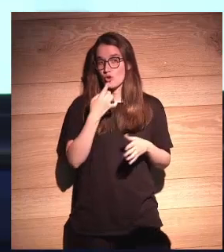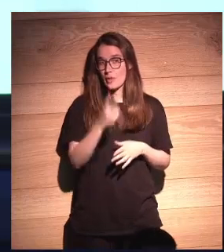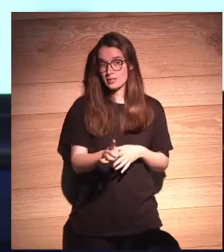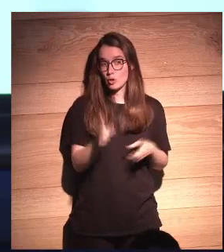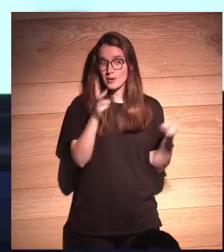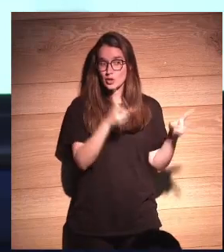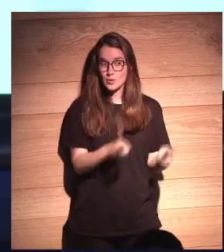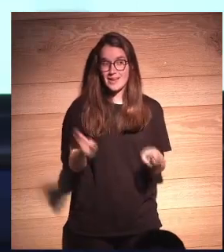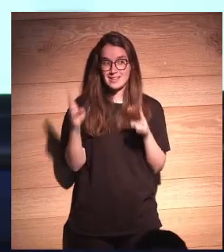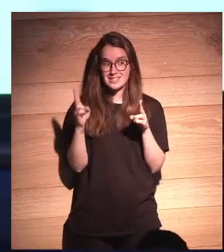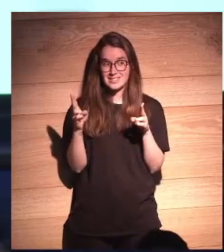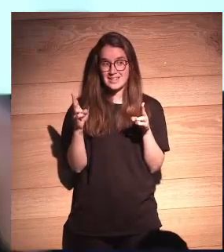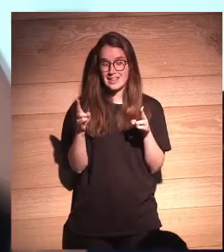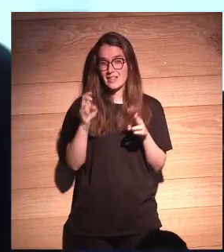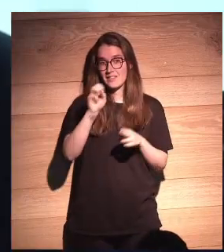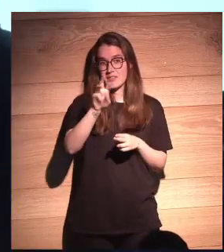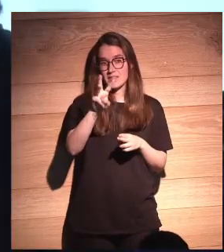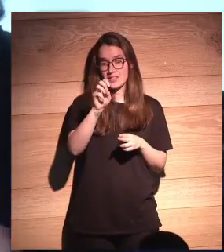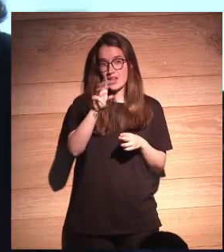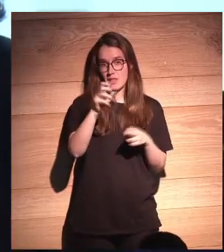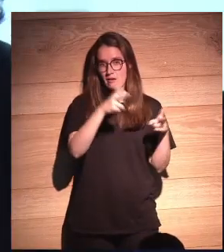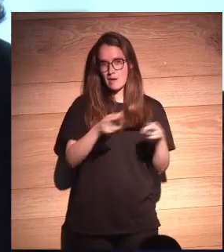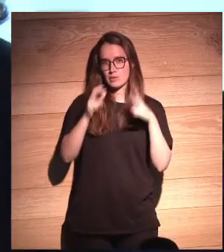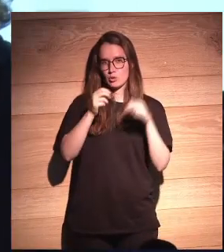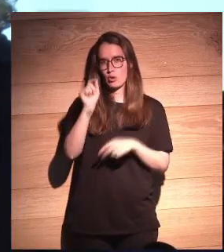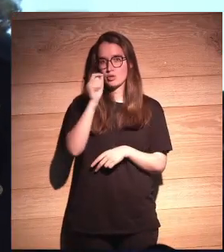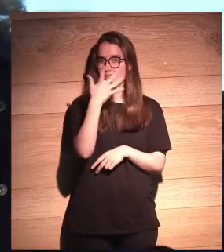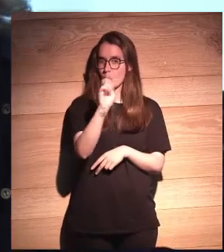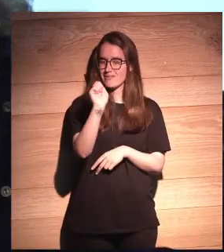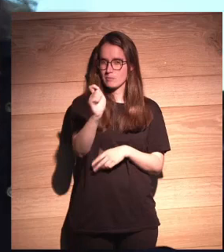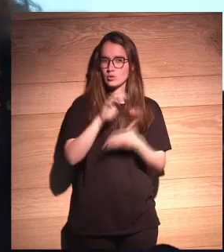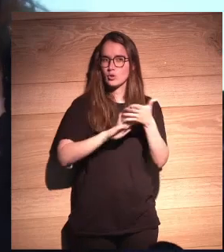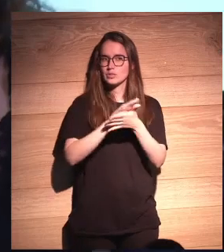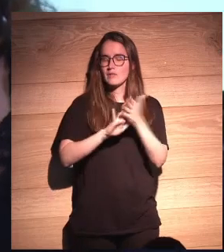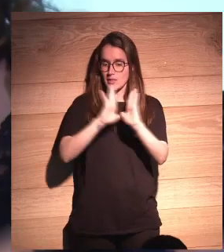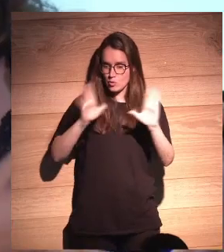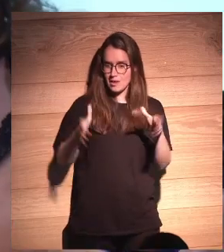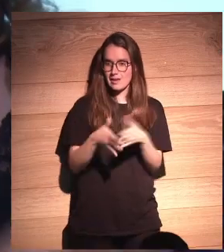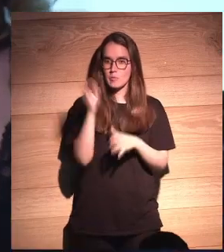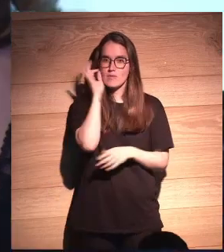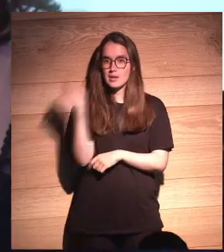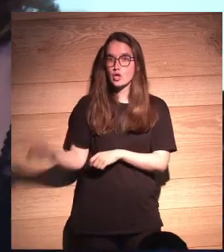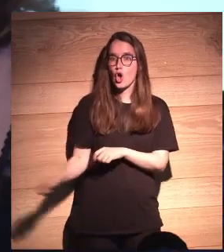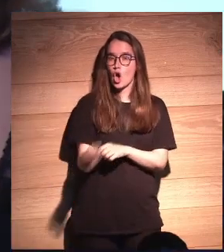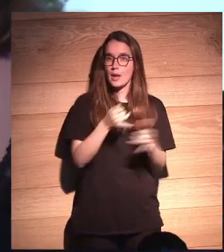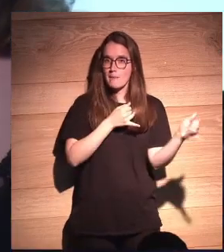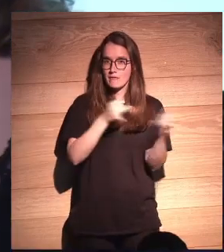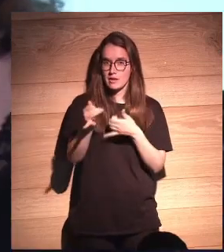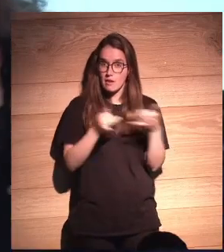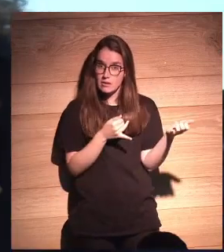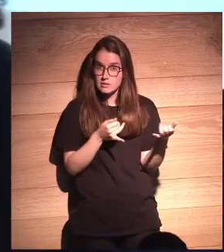una serie de 13 capítulos de 50 minutos que habla de un equipo femenino de hockey